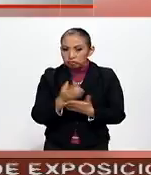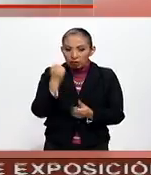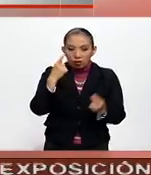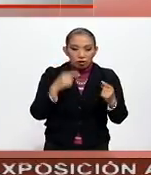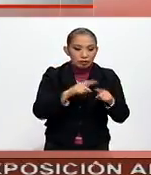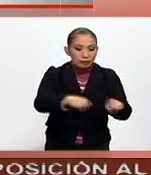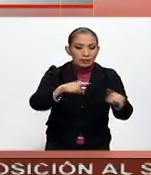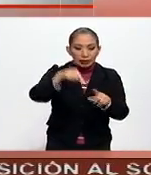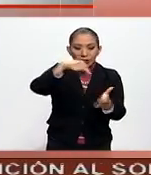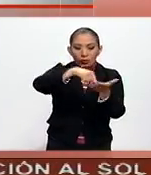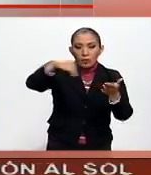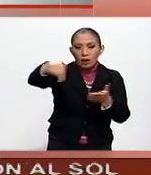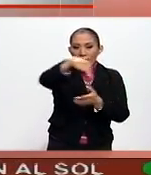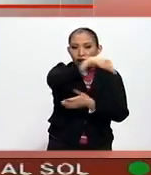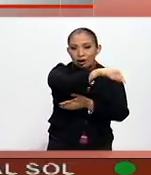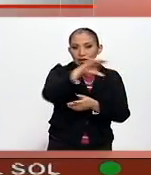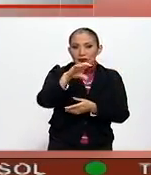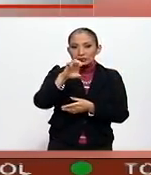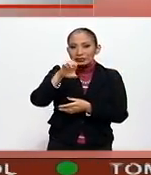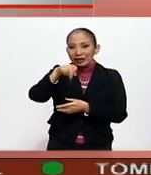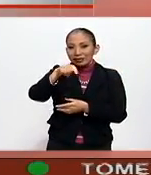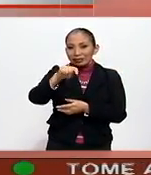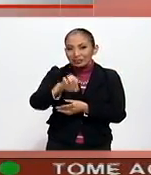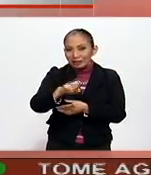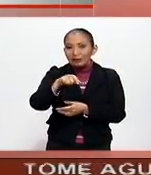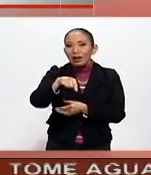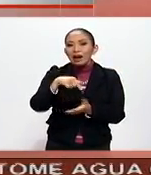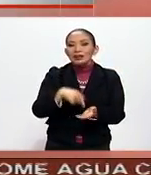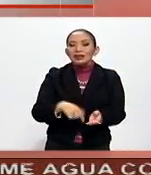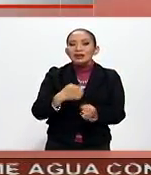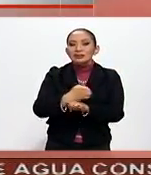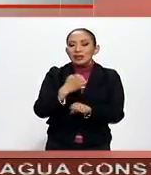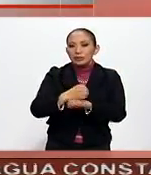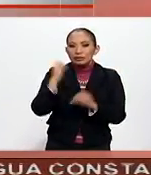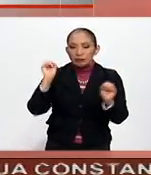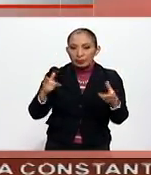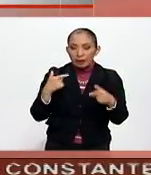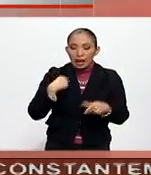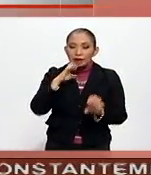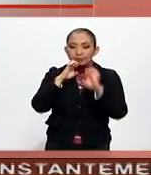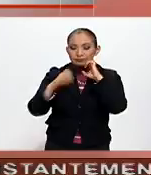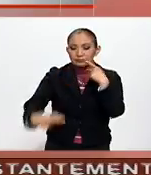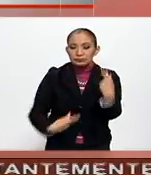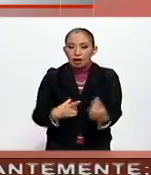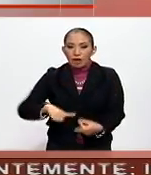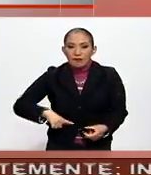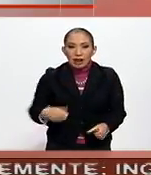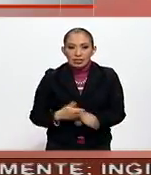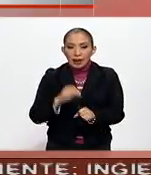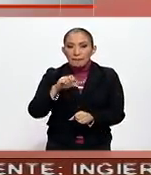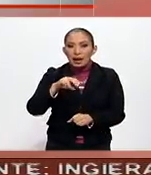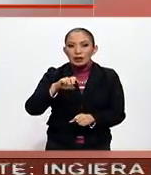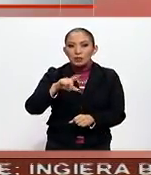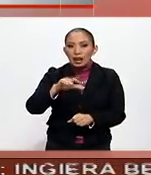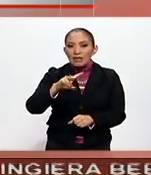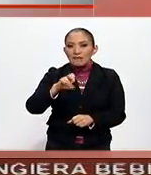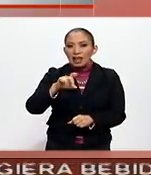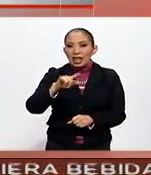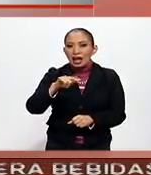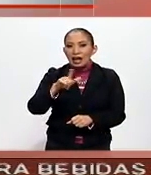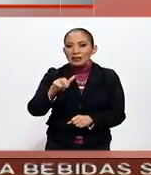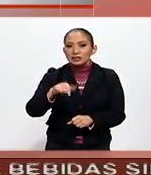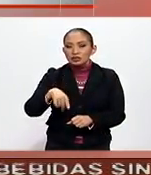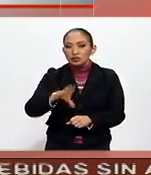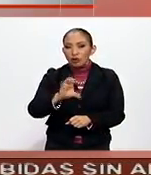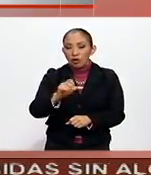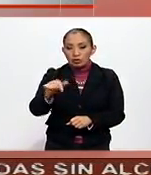bloqueos que ha realizado la CENTE en nuestro estado, en Chiapas. En conferencia de prensa, el gobernador Manuel Velasco detalló que de acuerdo